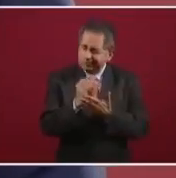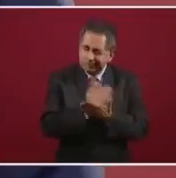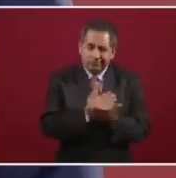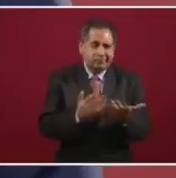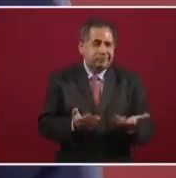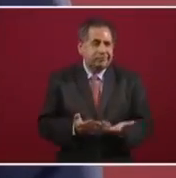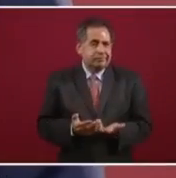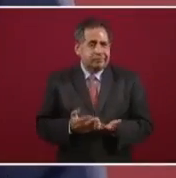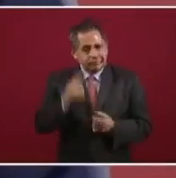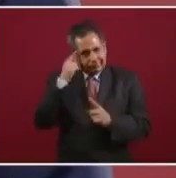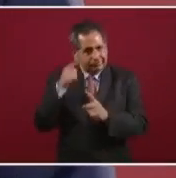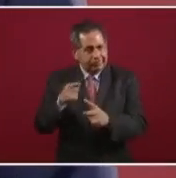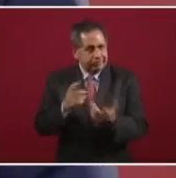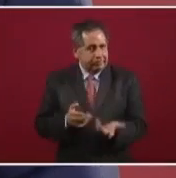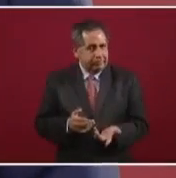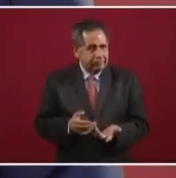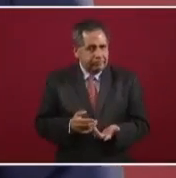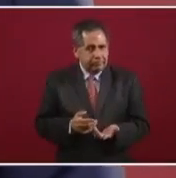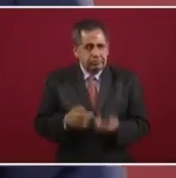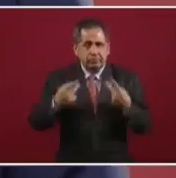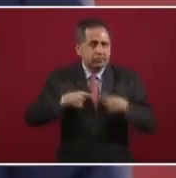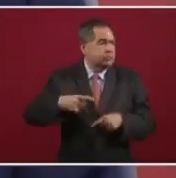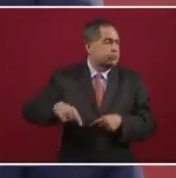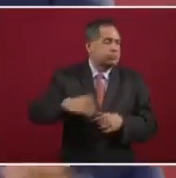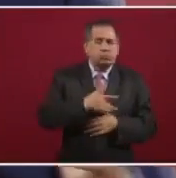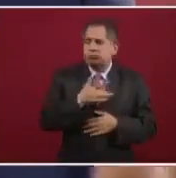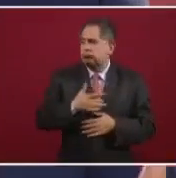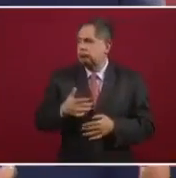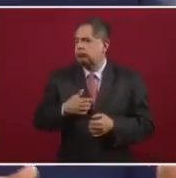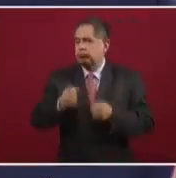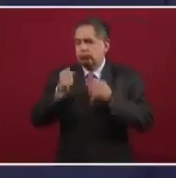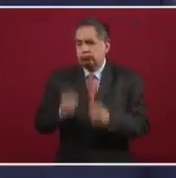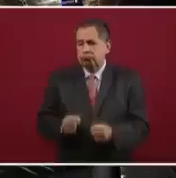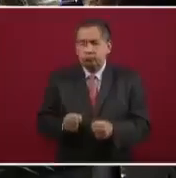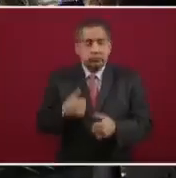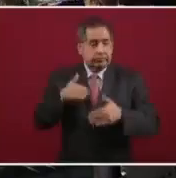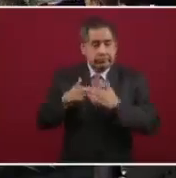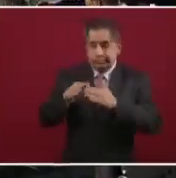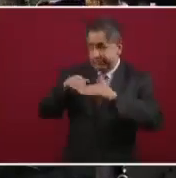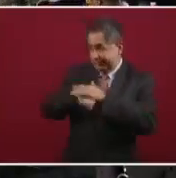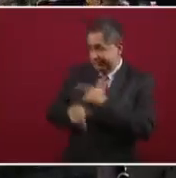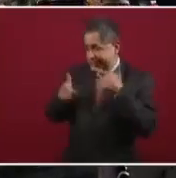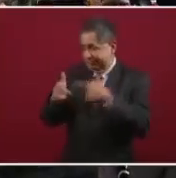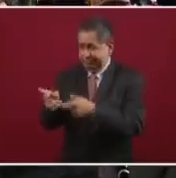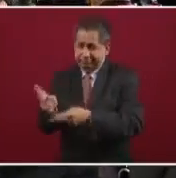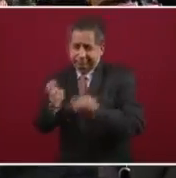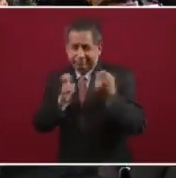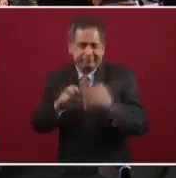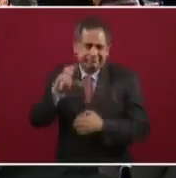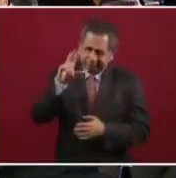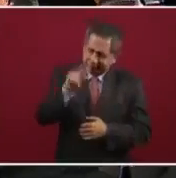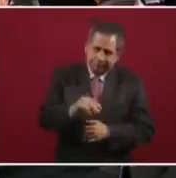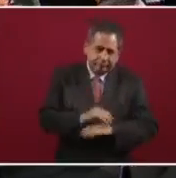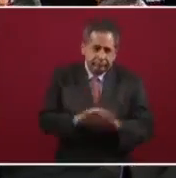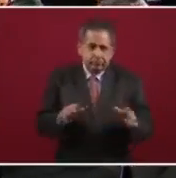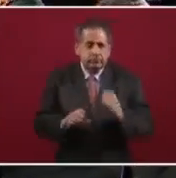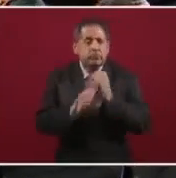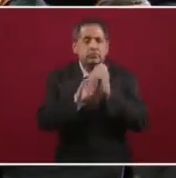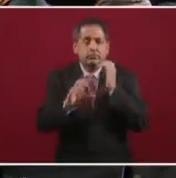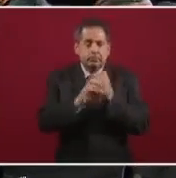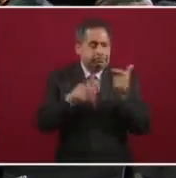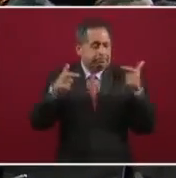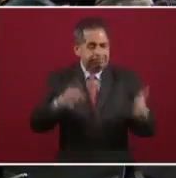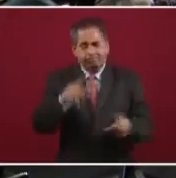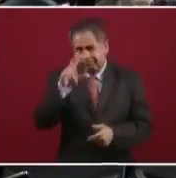el que la gente esté segura, que no le roben en sus casas, en el transporte.